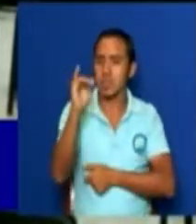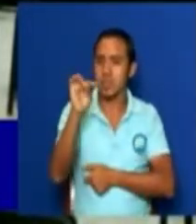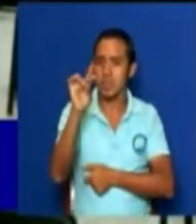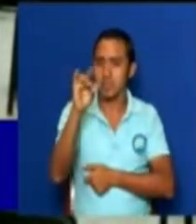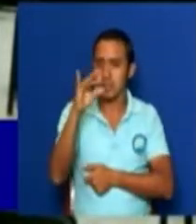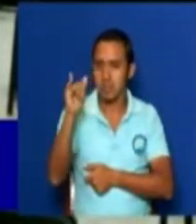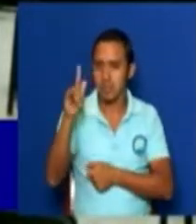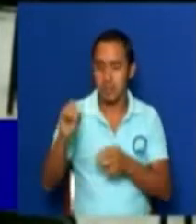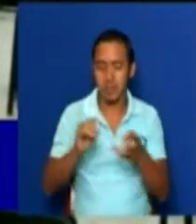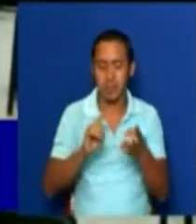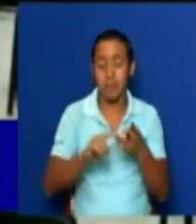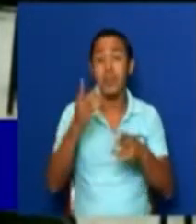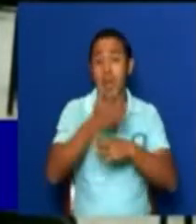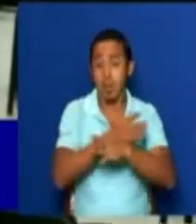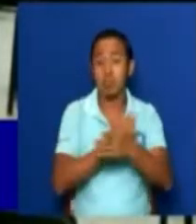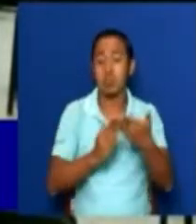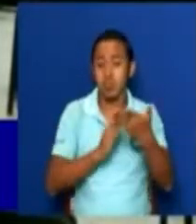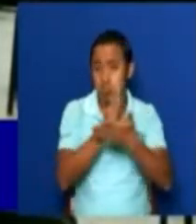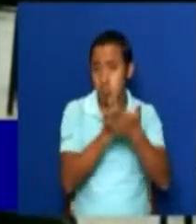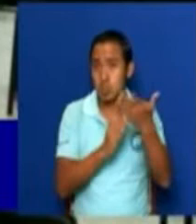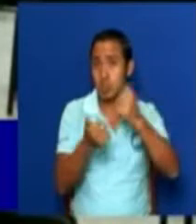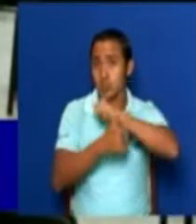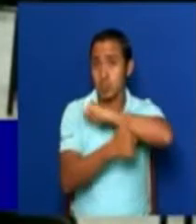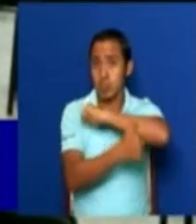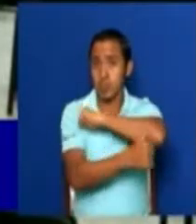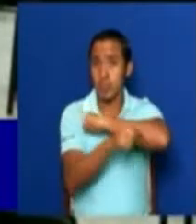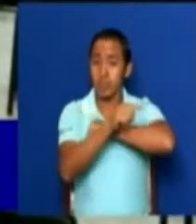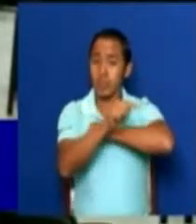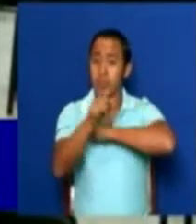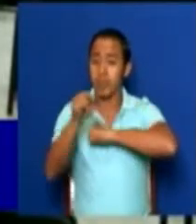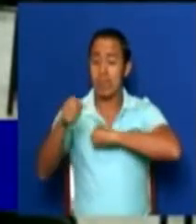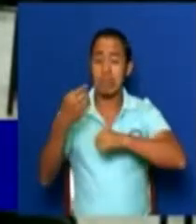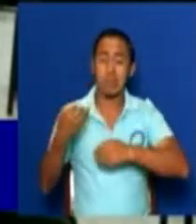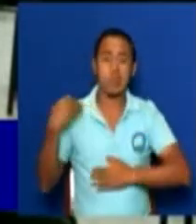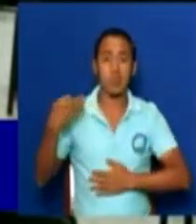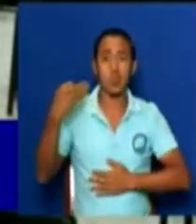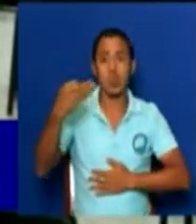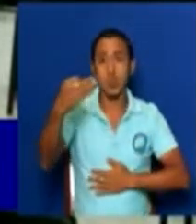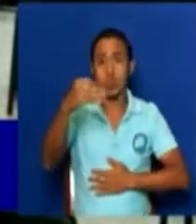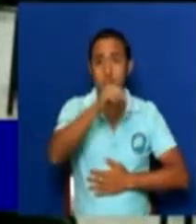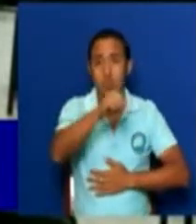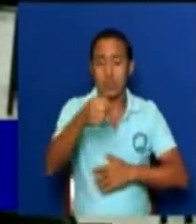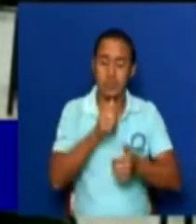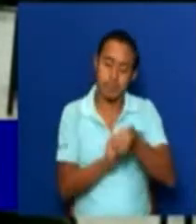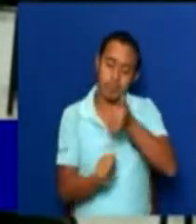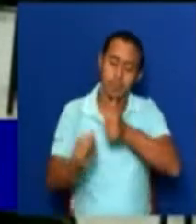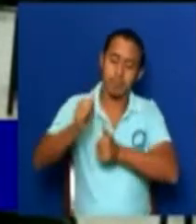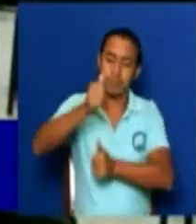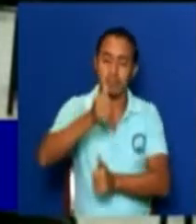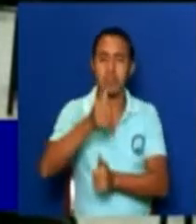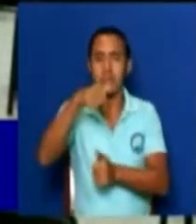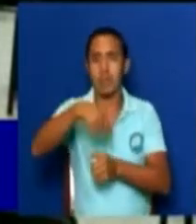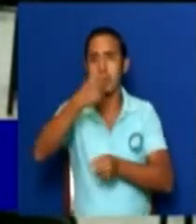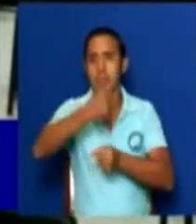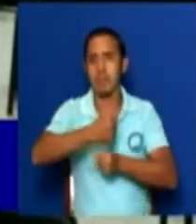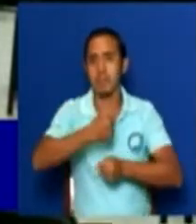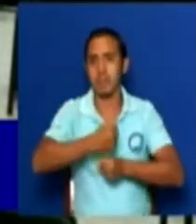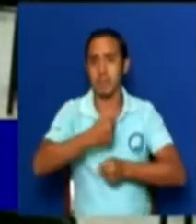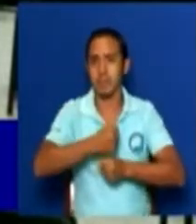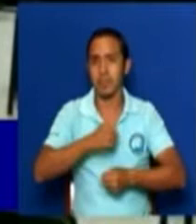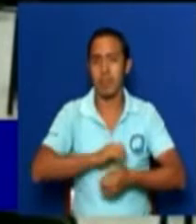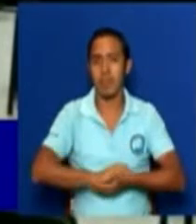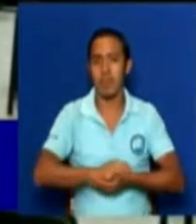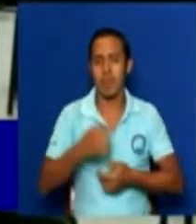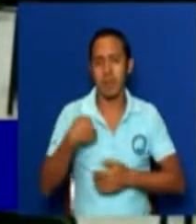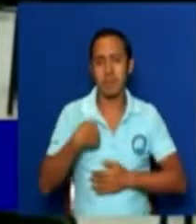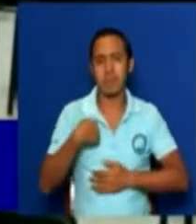estudiantes que son los futuros y el próximo, los próximos que nos van a sustituir en el empleo. Y a